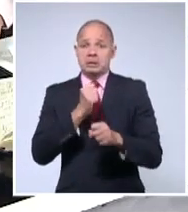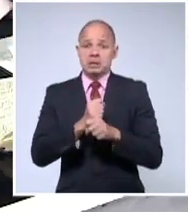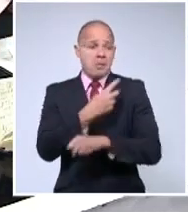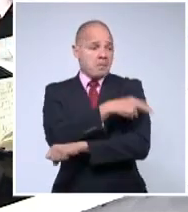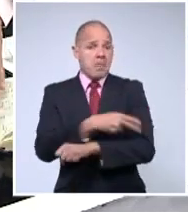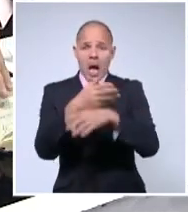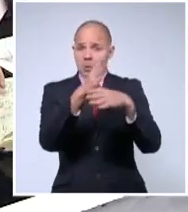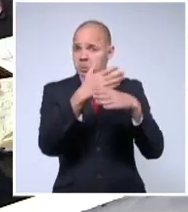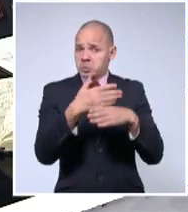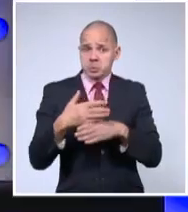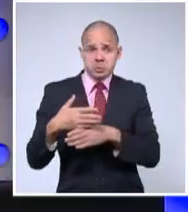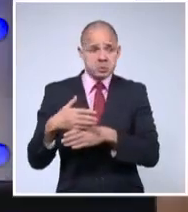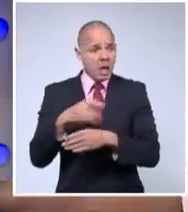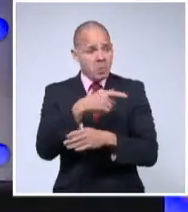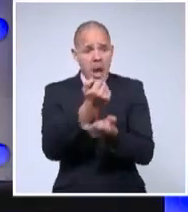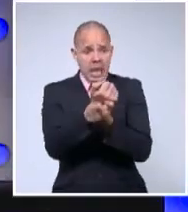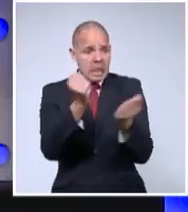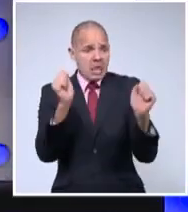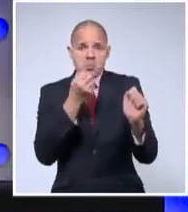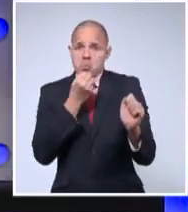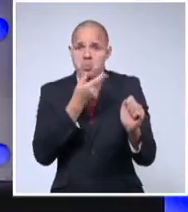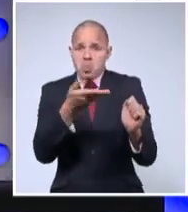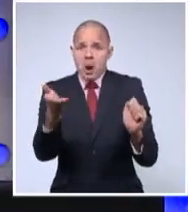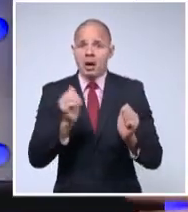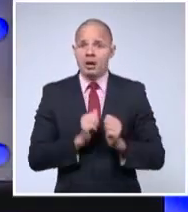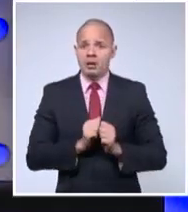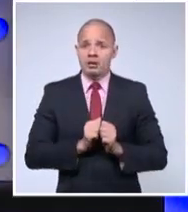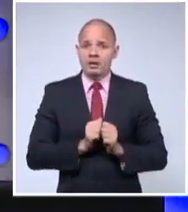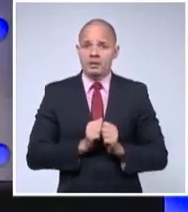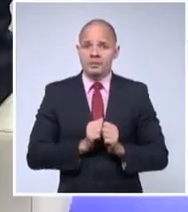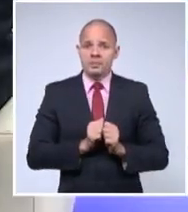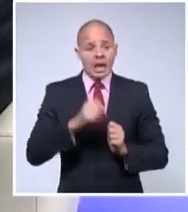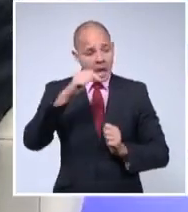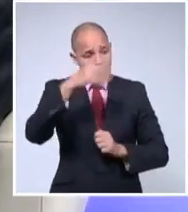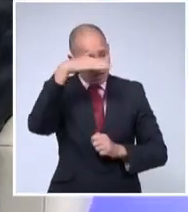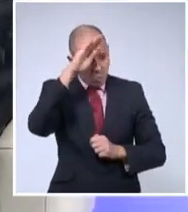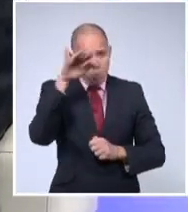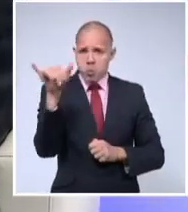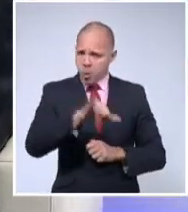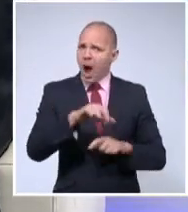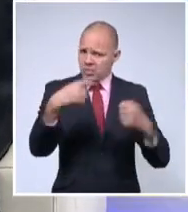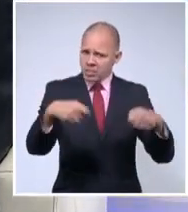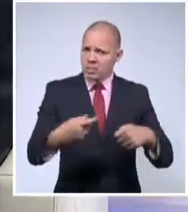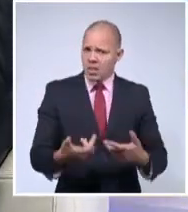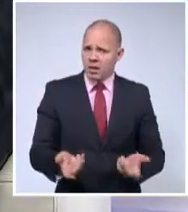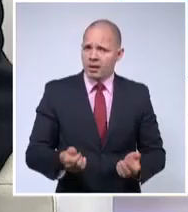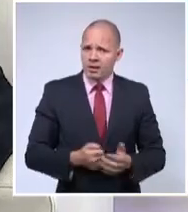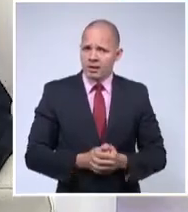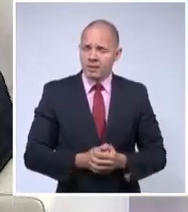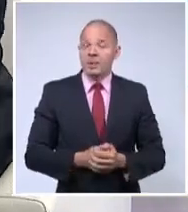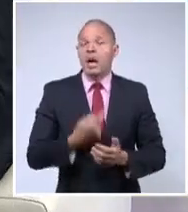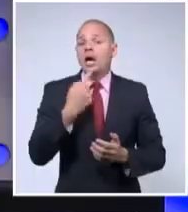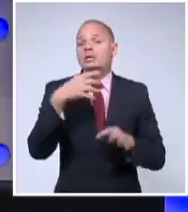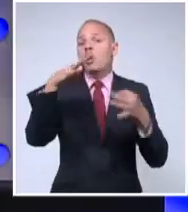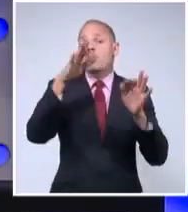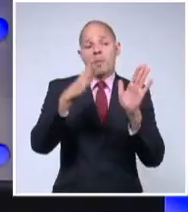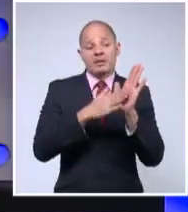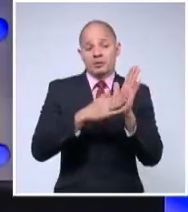encuentren. ¿Por qué no permitirlo en Cuba si lo hacen donde quiera, en cualquier parte, así o de otra manera? La Convención de Bienes vigente para todo el